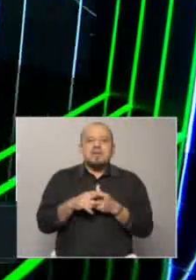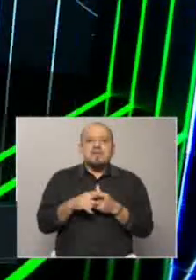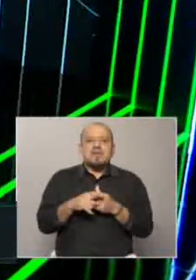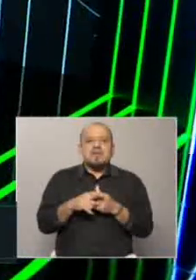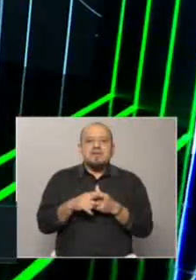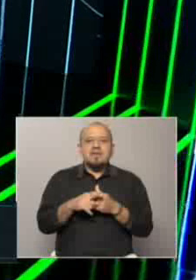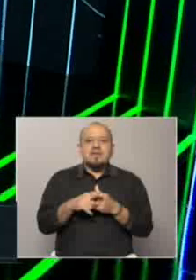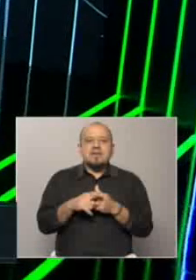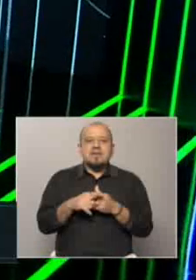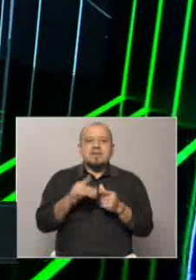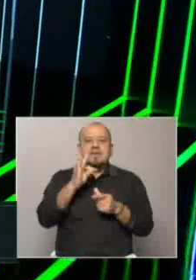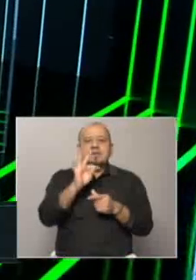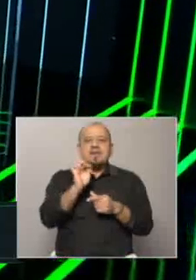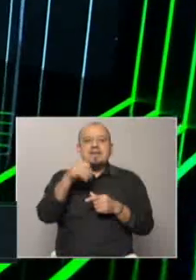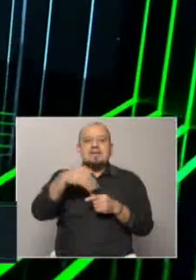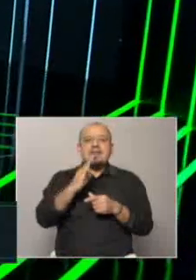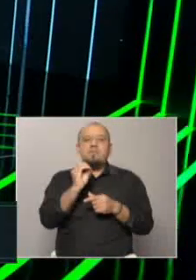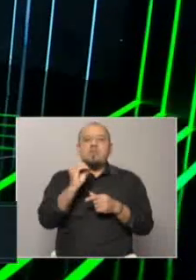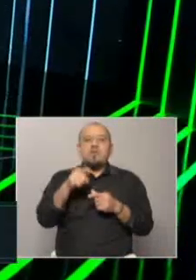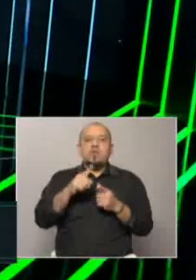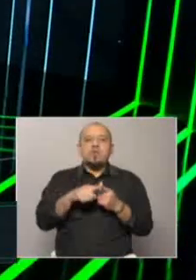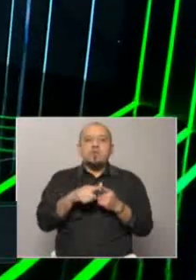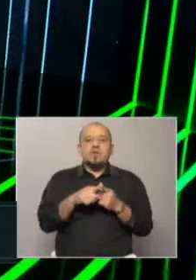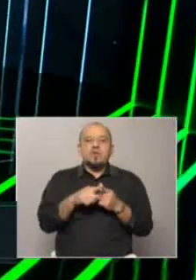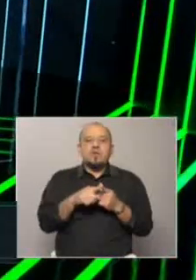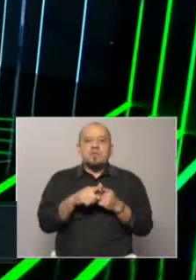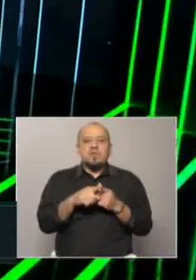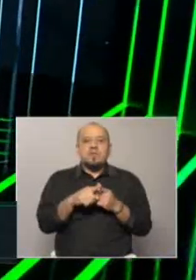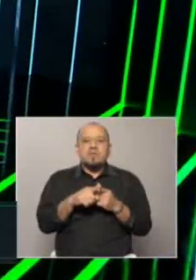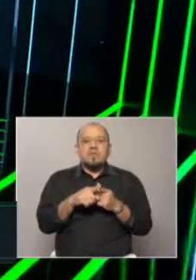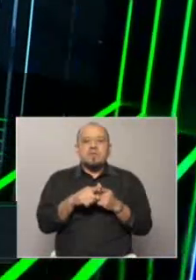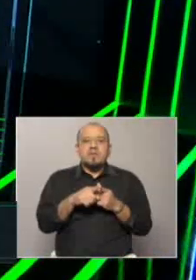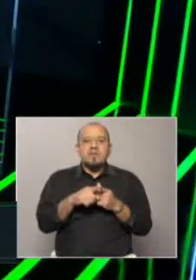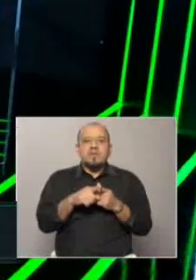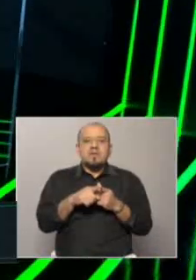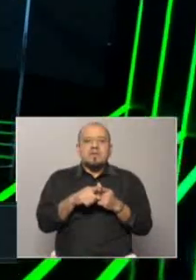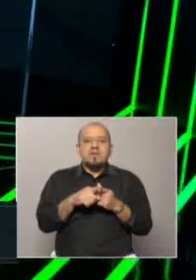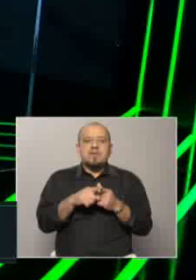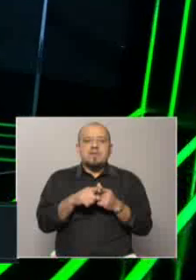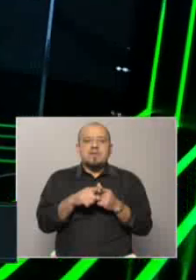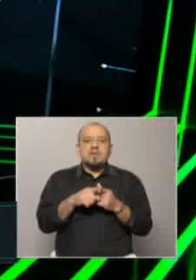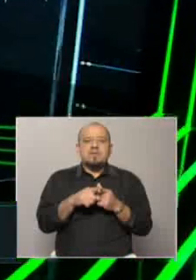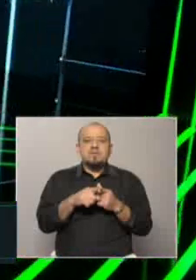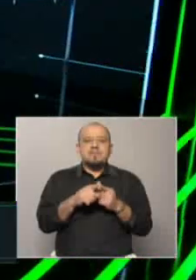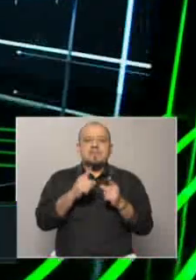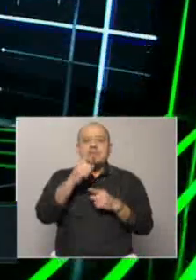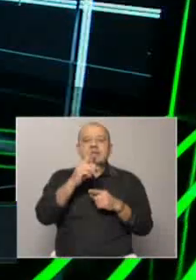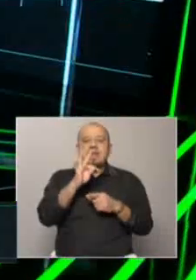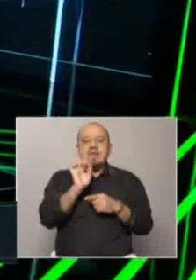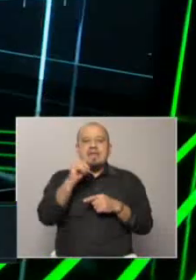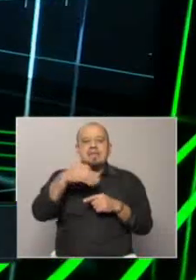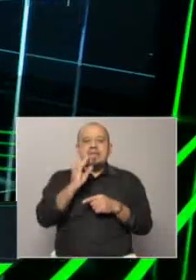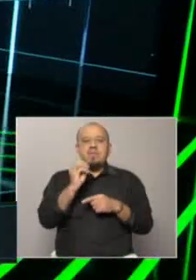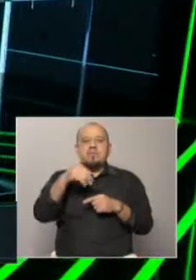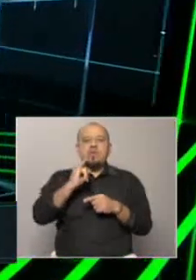que pasa es que está como Tempón está tapado, ¿eh? Sí, está tapado. Ah, es el de lente que está ahí. No, allá le está tapando el brazo, ¿no? Arriba. Mira, es el de camisa blanca que está